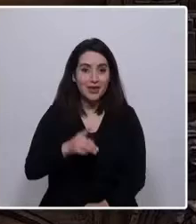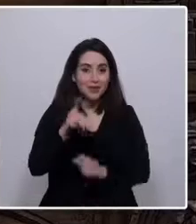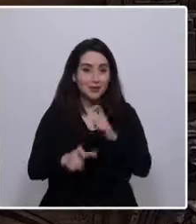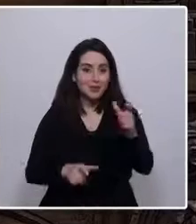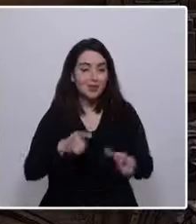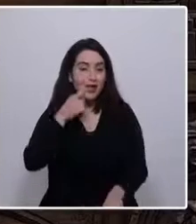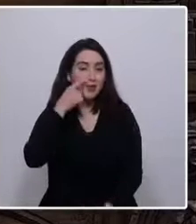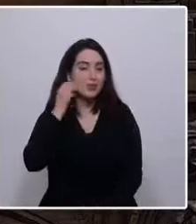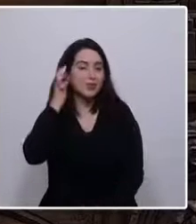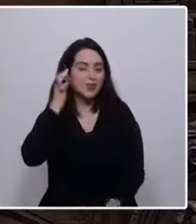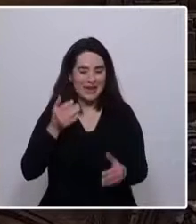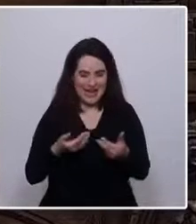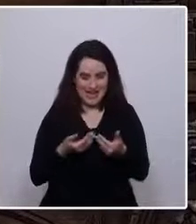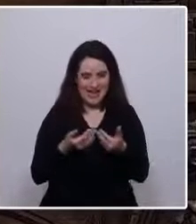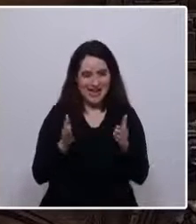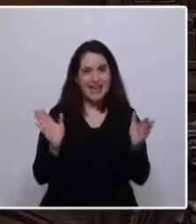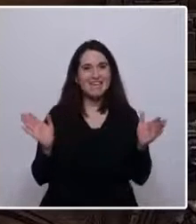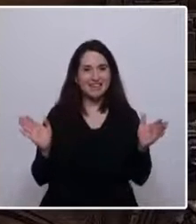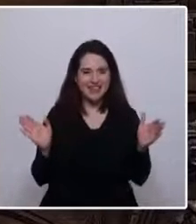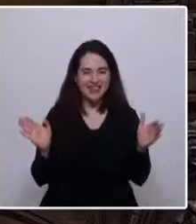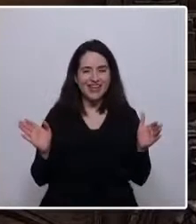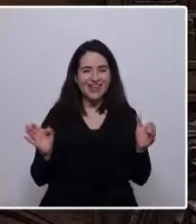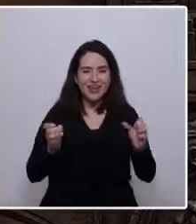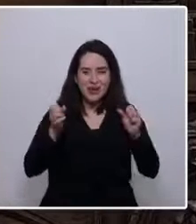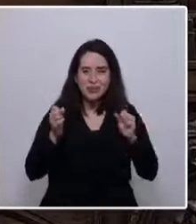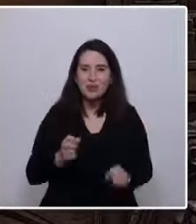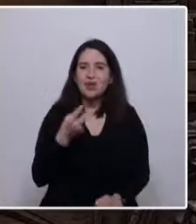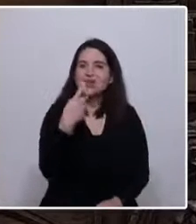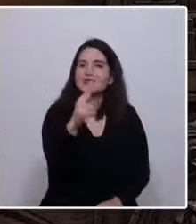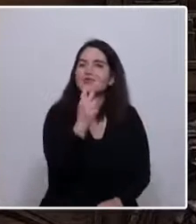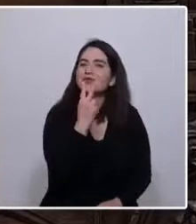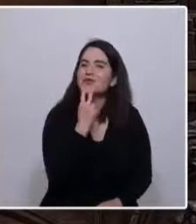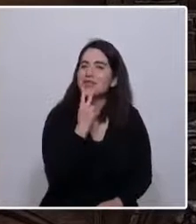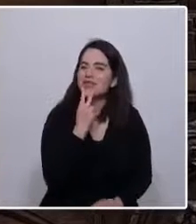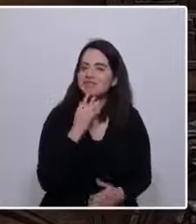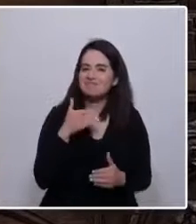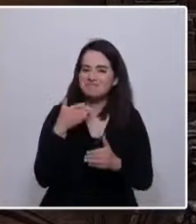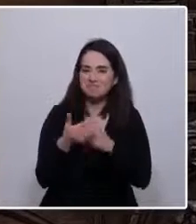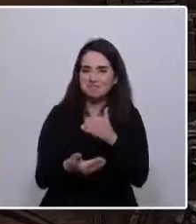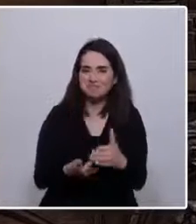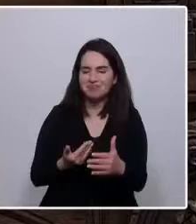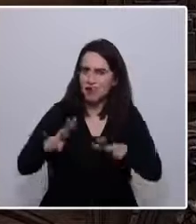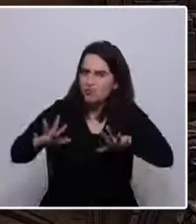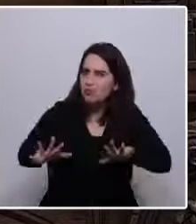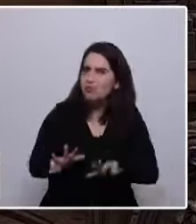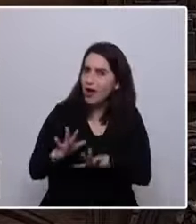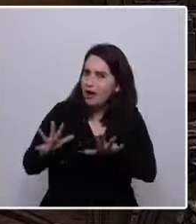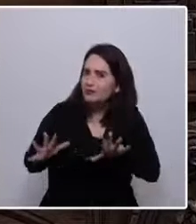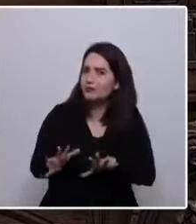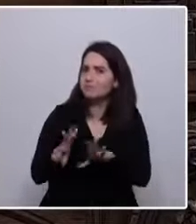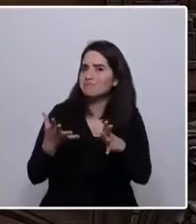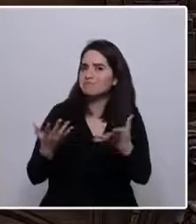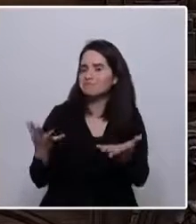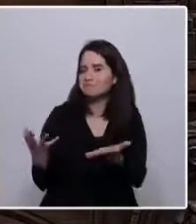libres puedan forjar su vida en virtud de sus méritos y esfuerzos